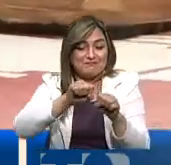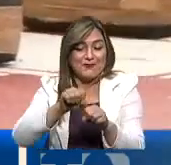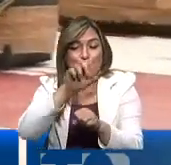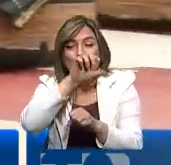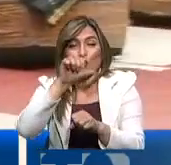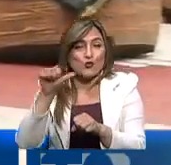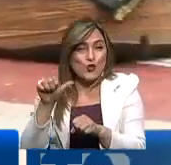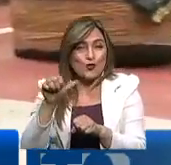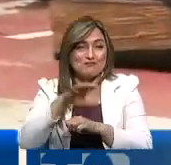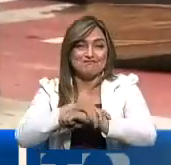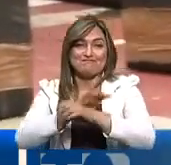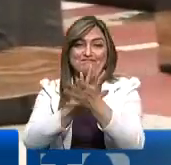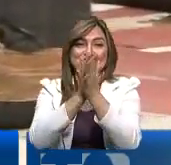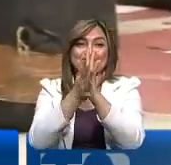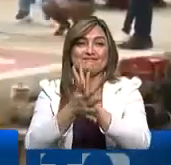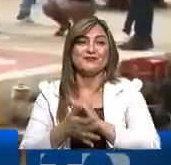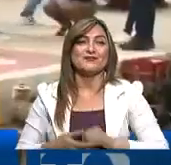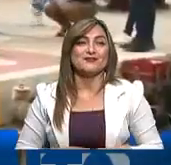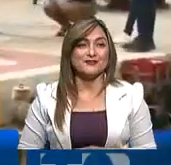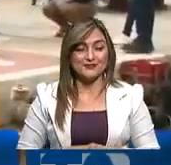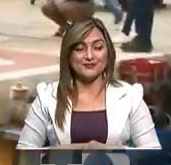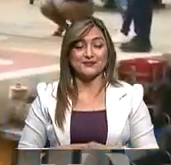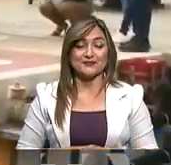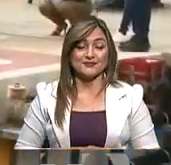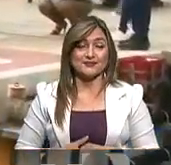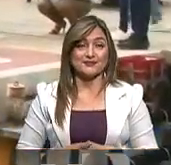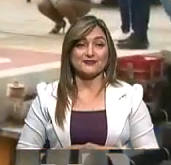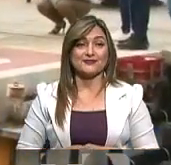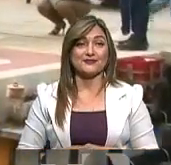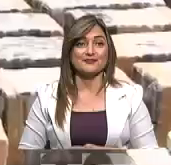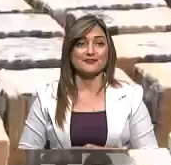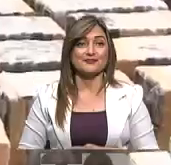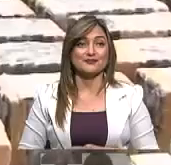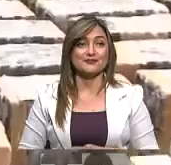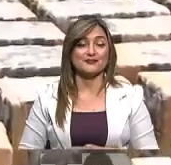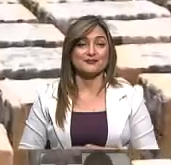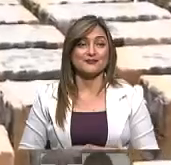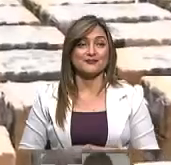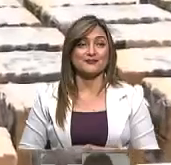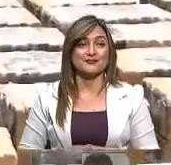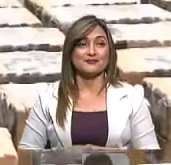de droga, pero con ningún detenido. En Guayaquil, Carlos Acoto, 24 horas.